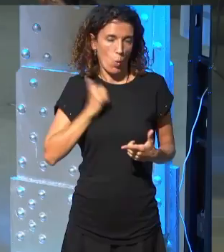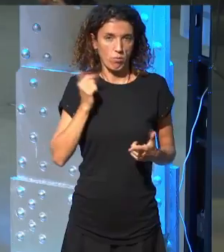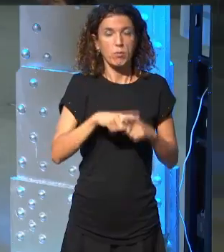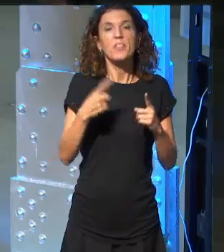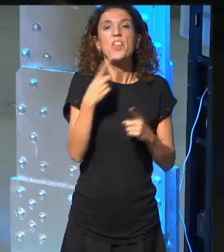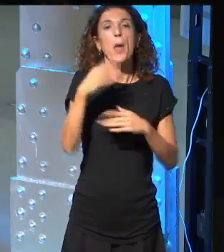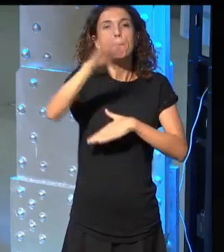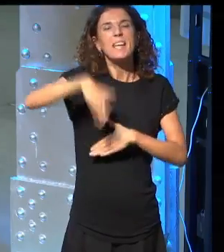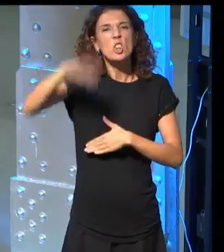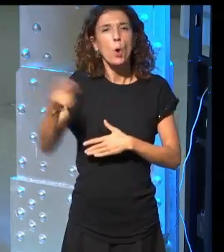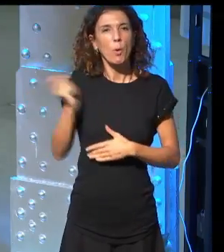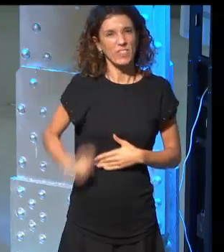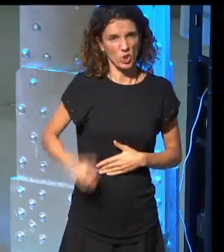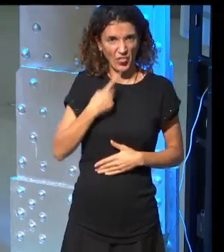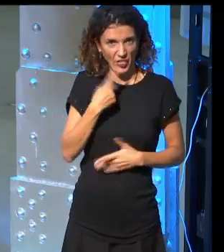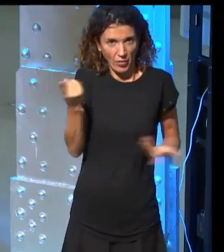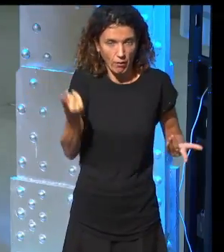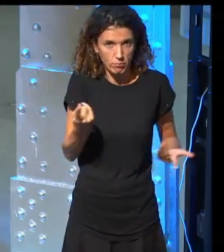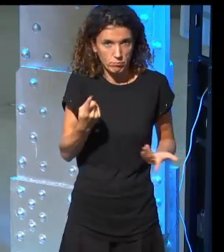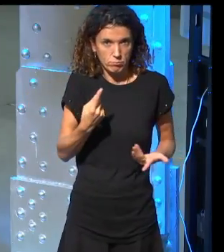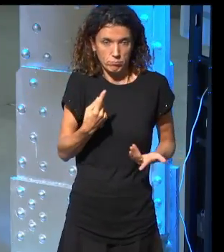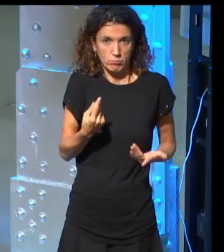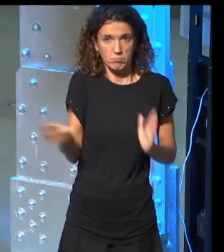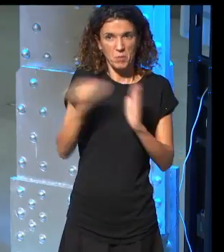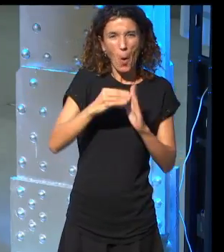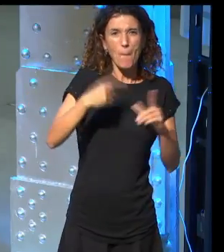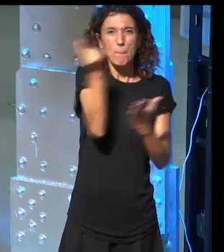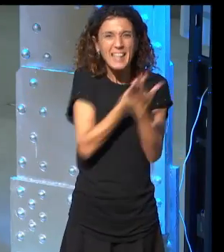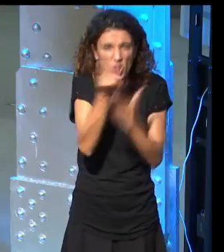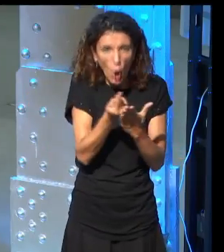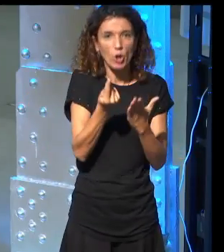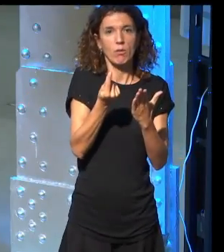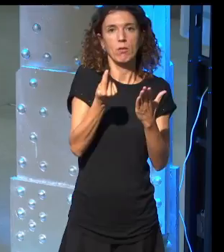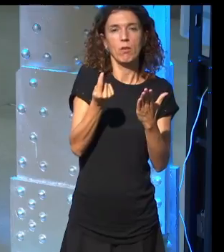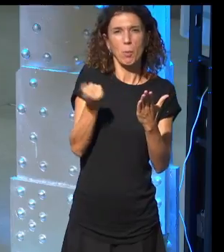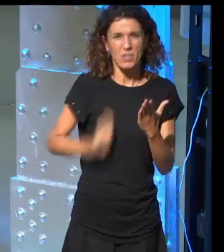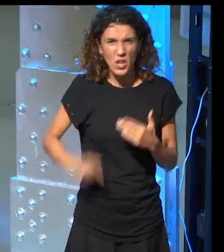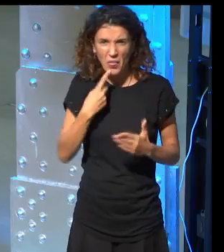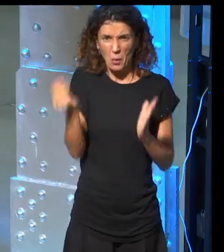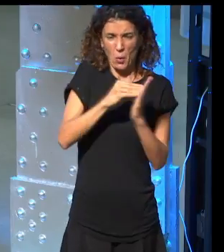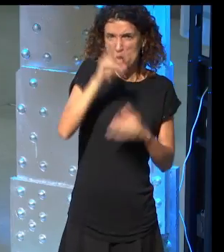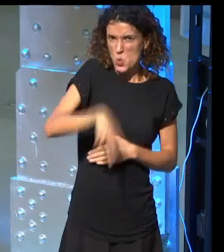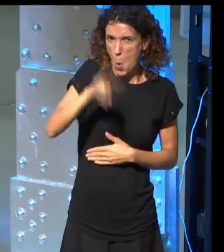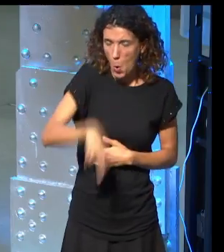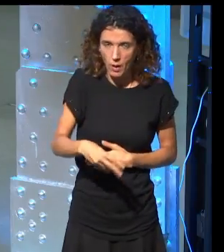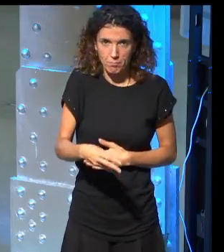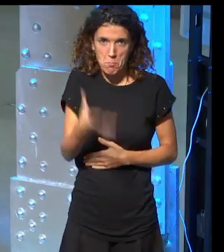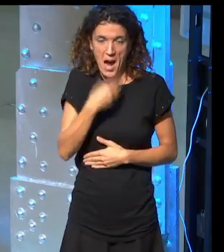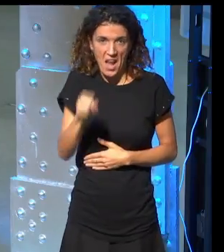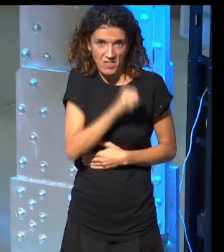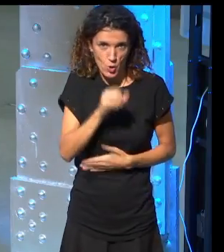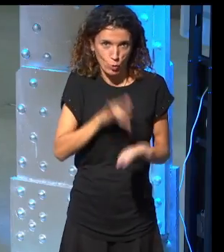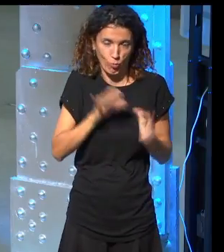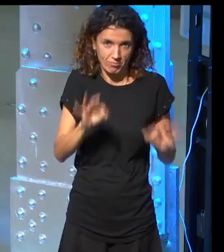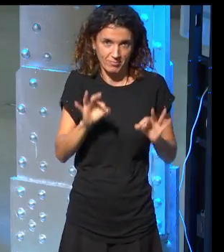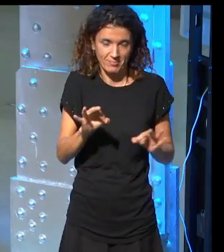profesional. O sea, quiero decir, yo nunca pondría pintor profesional. O sea, me parece maravillosa. Me encanta cómo